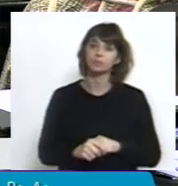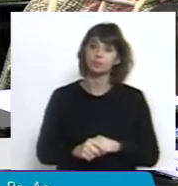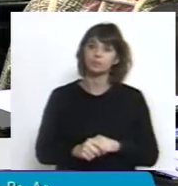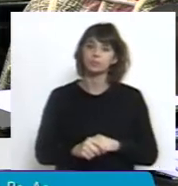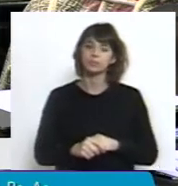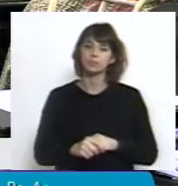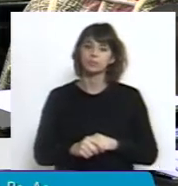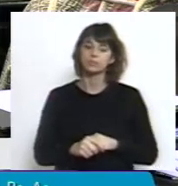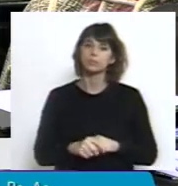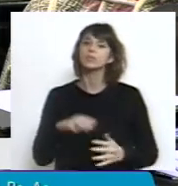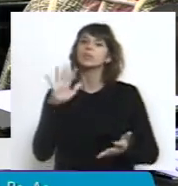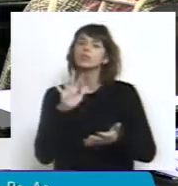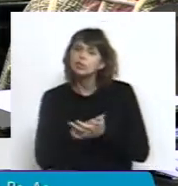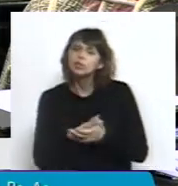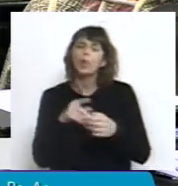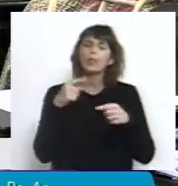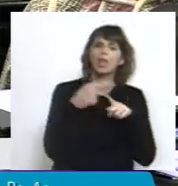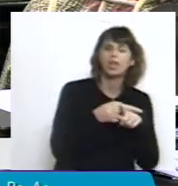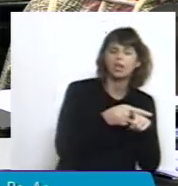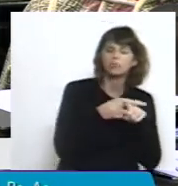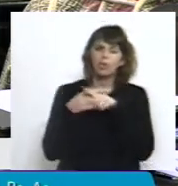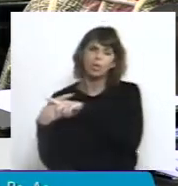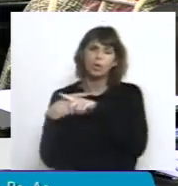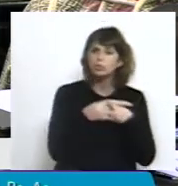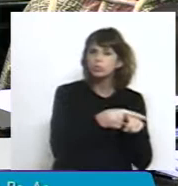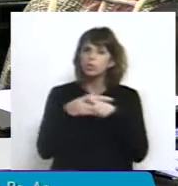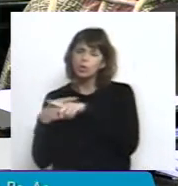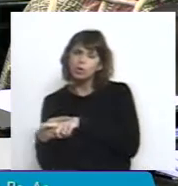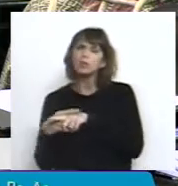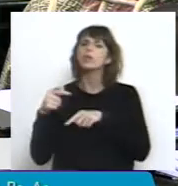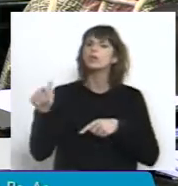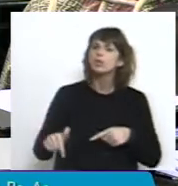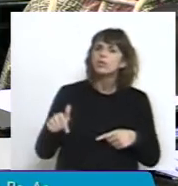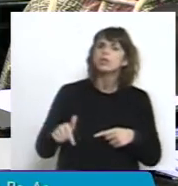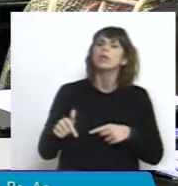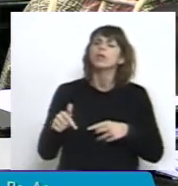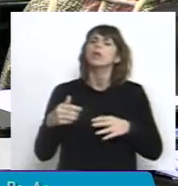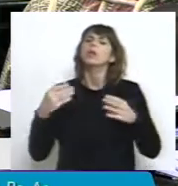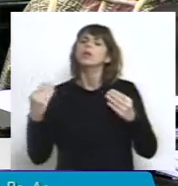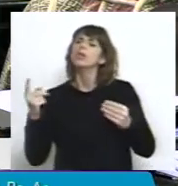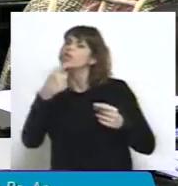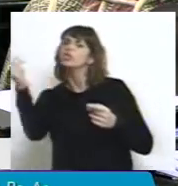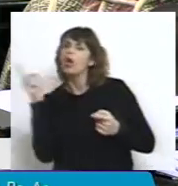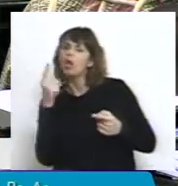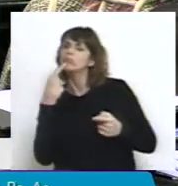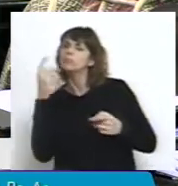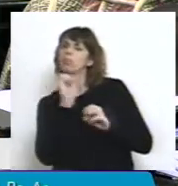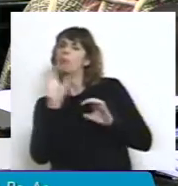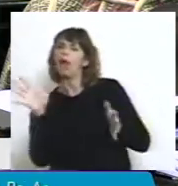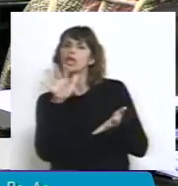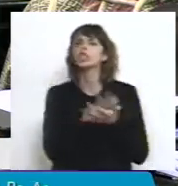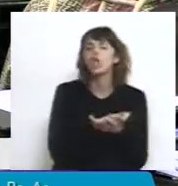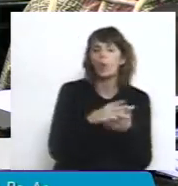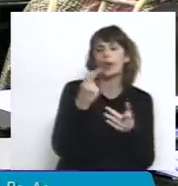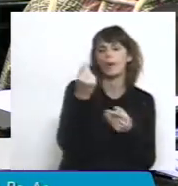que ante la negativa y las discusiones y esta cierta cuota de oscurantismo que se pone sobre el presupuesto, lo que